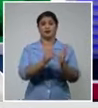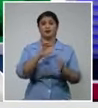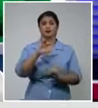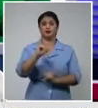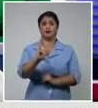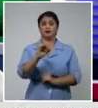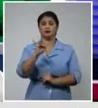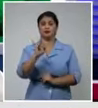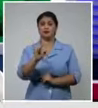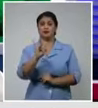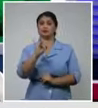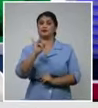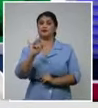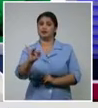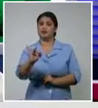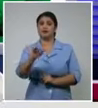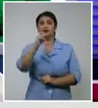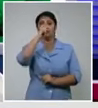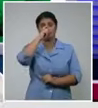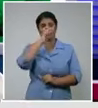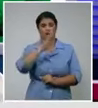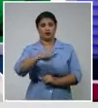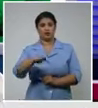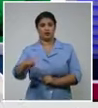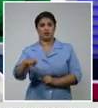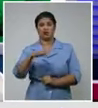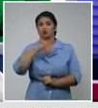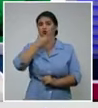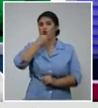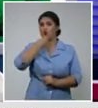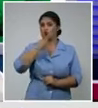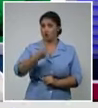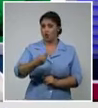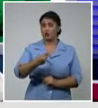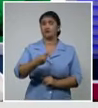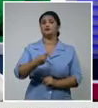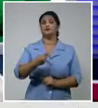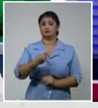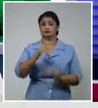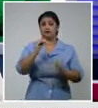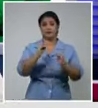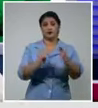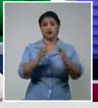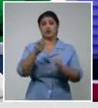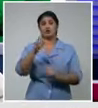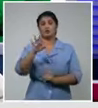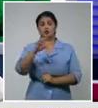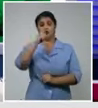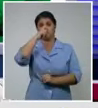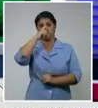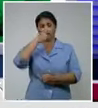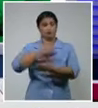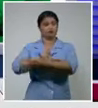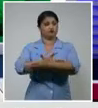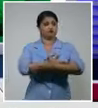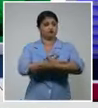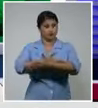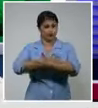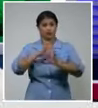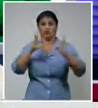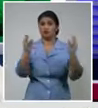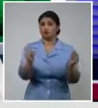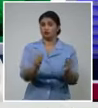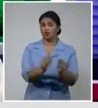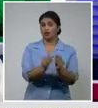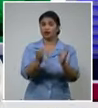6.677 niños, jóvenes, adolescentes de 18 y menos años de edad que han sido diagnosticados en Cuba con